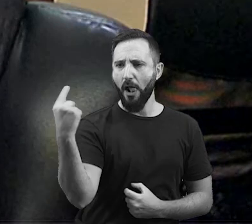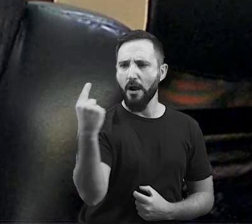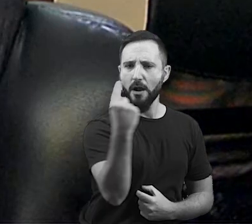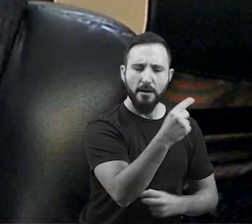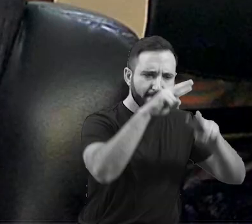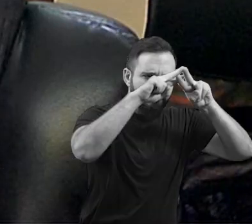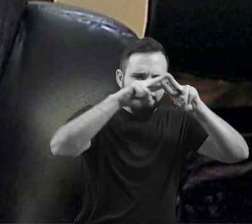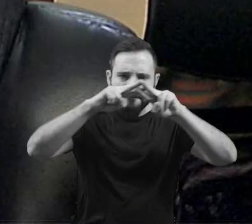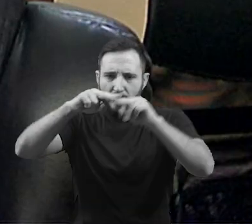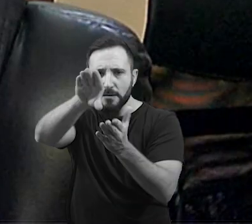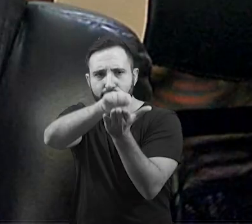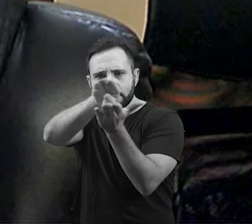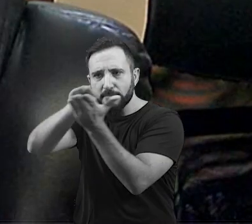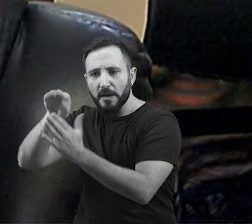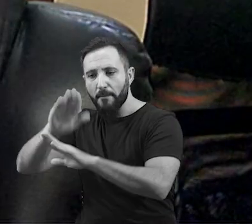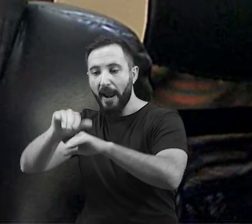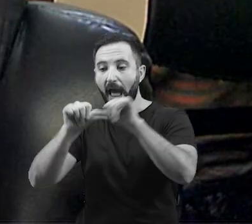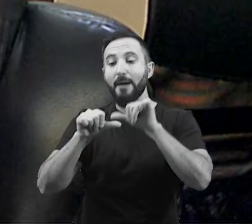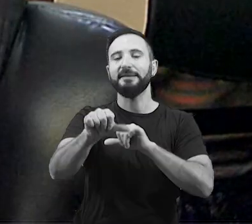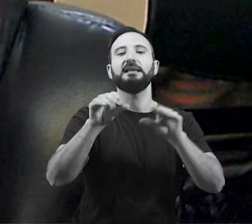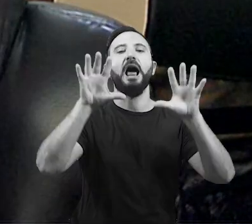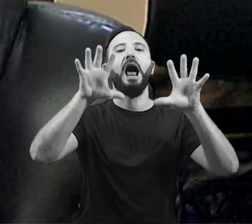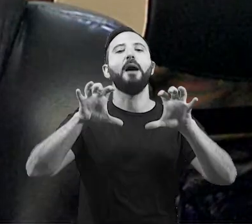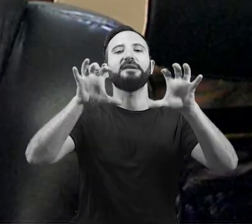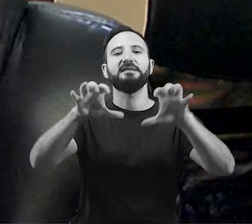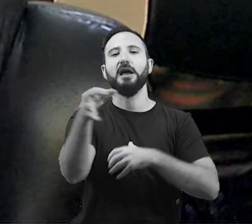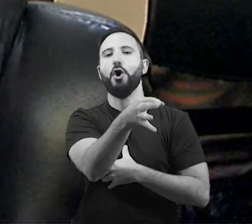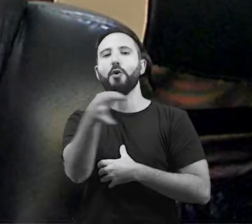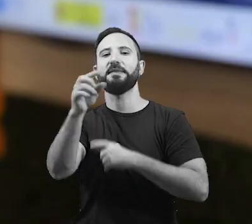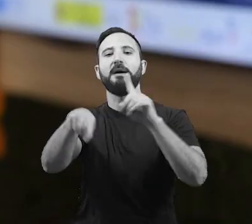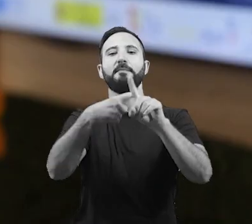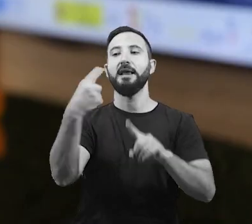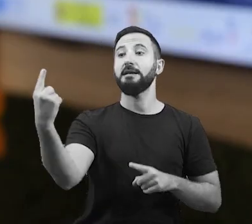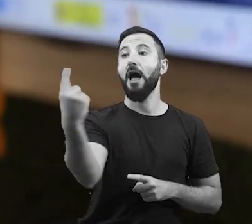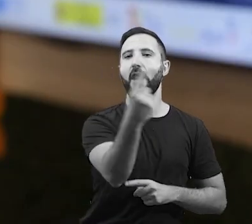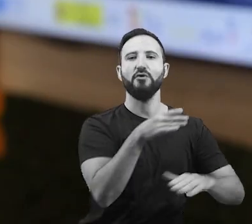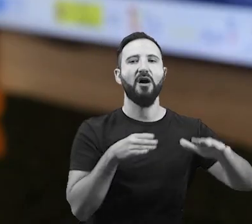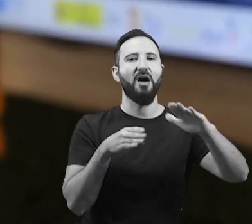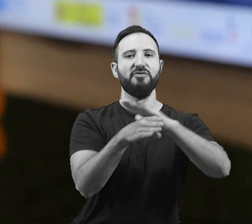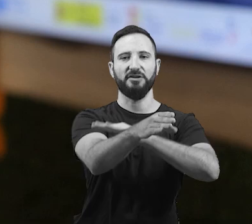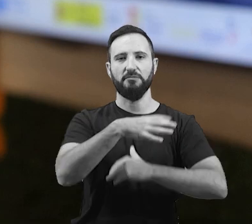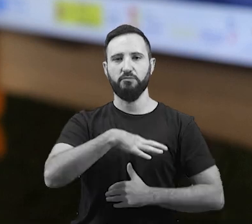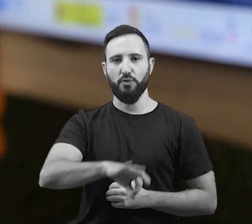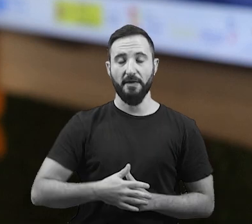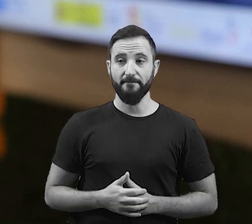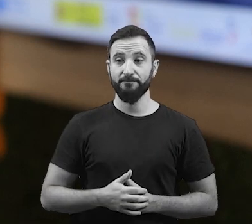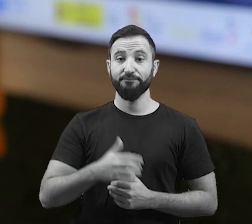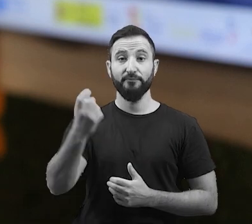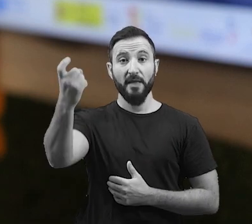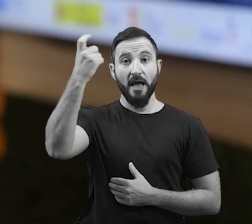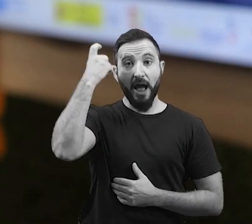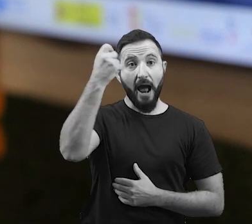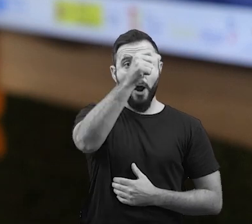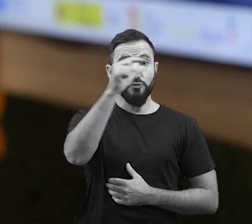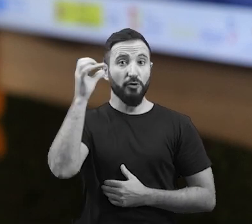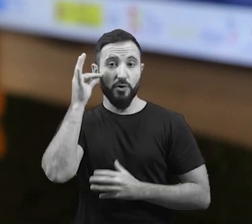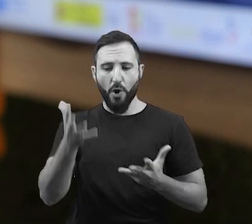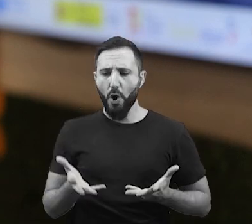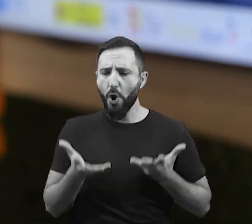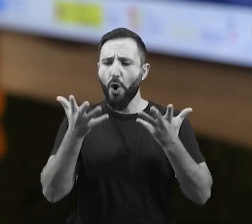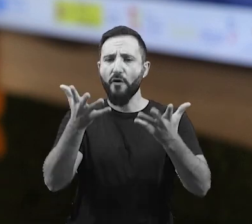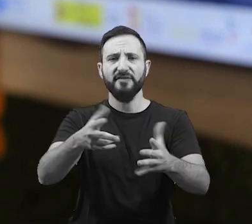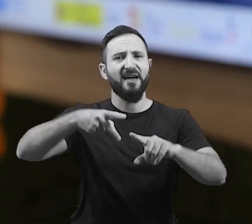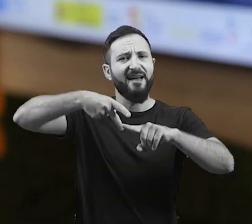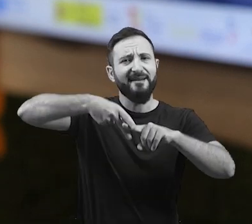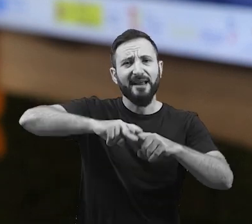experiencia de aprendizaje óptima y accesible para cada uno de ellos. Se han puesto a disposición de los alumnos y alumnas todos los medios humanos y técnicos